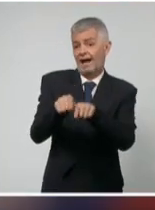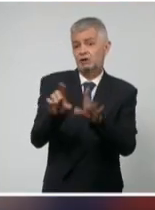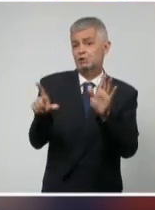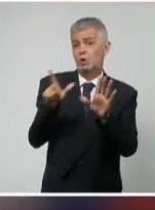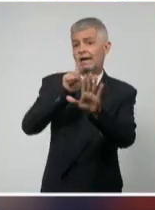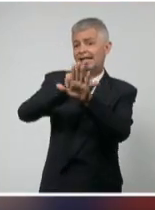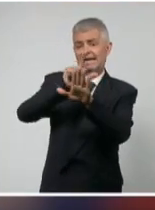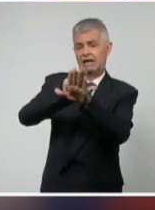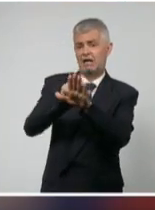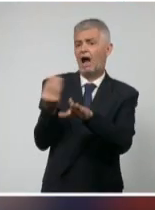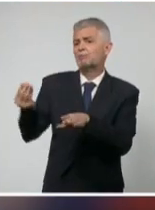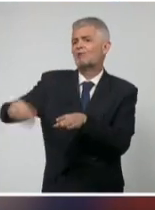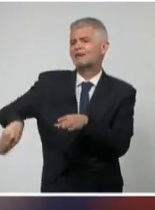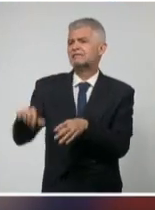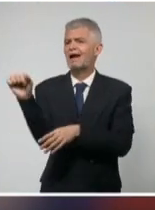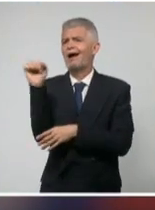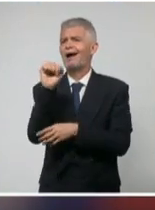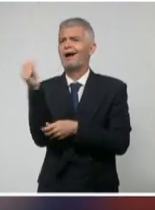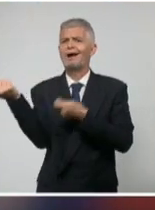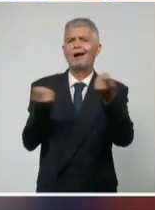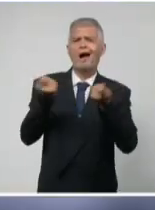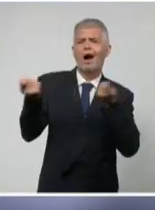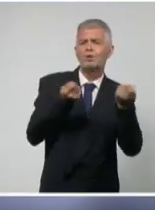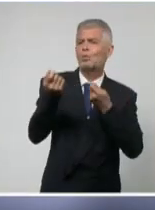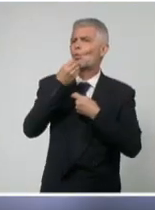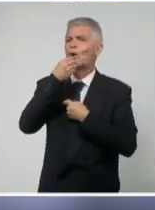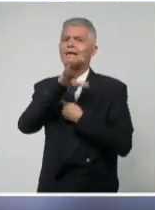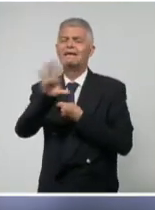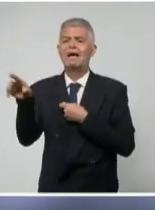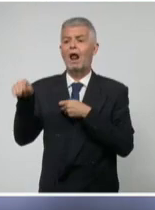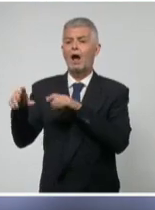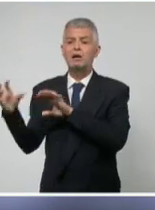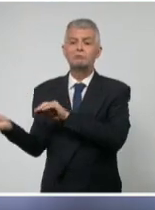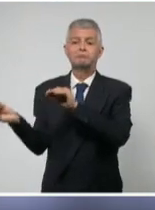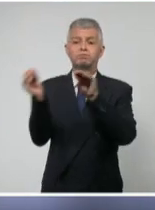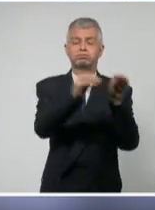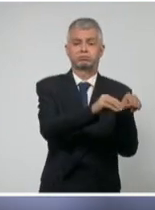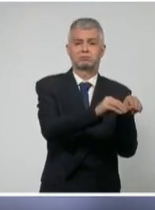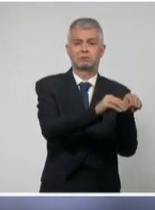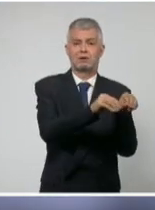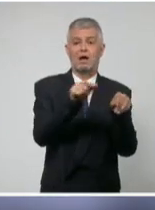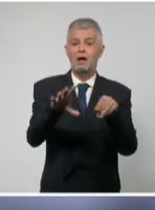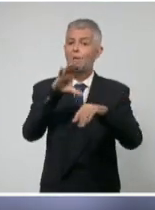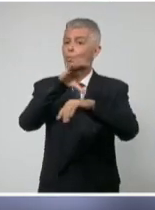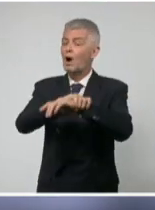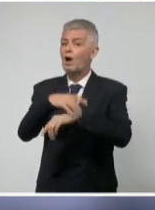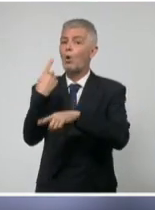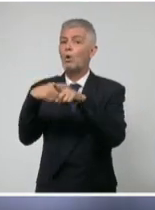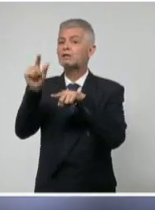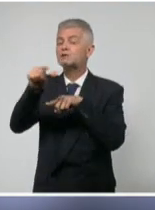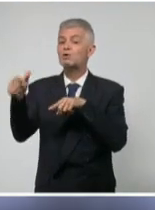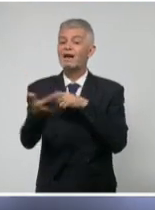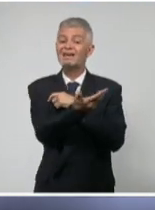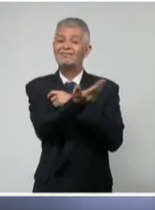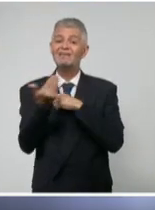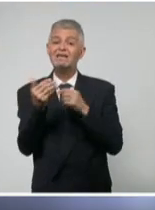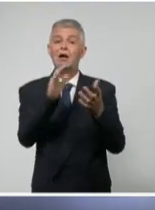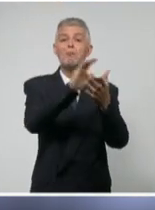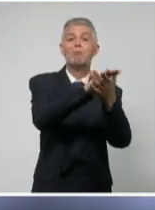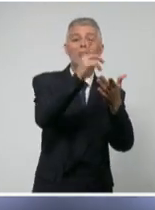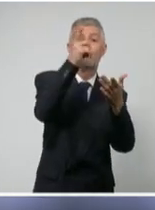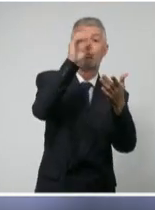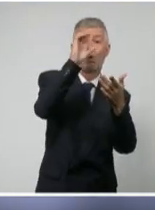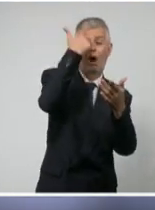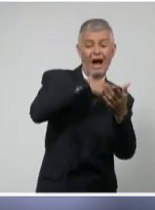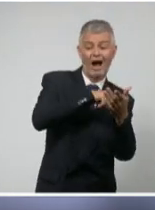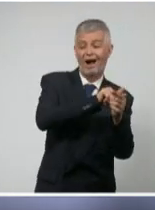Aprovechan cualquier tipo de vehículo para hacer el traslado de estos recursos. Se ha dado también captura a ciudadanos que vienen de Moa con